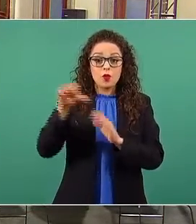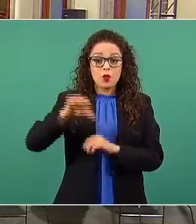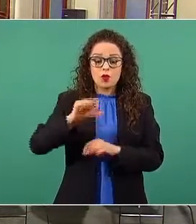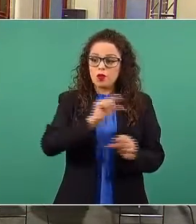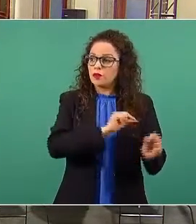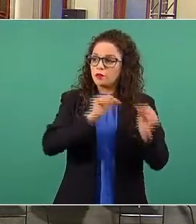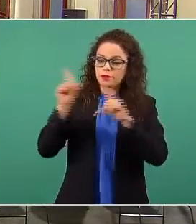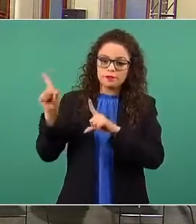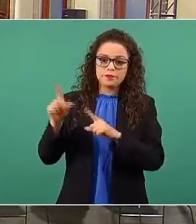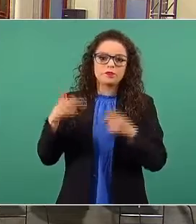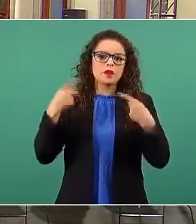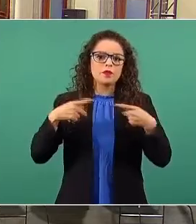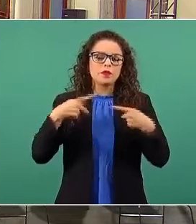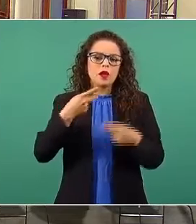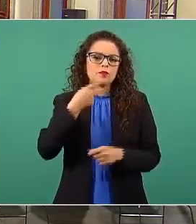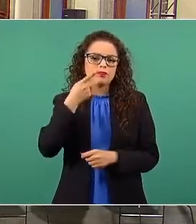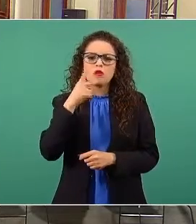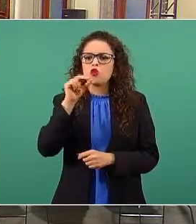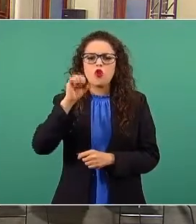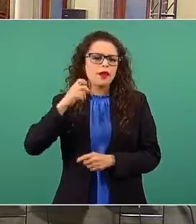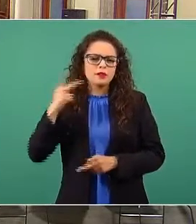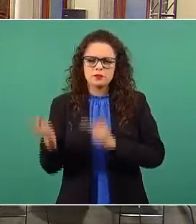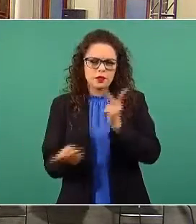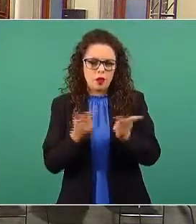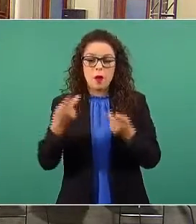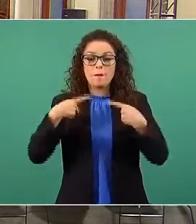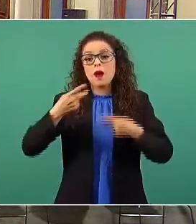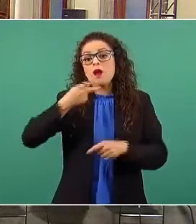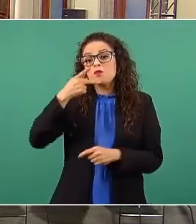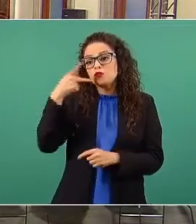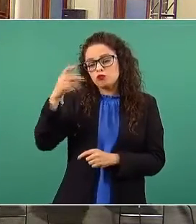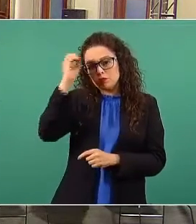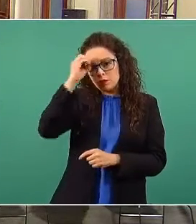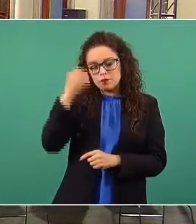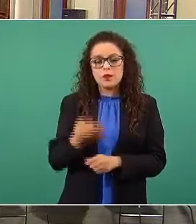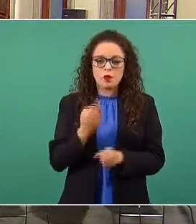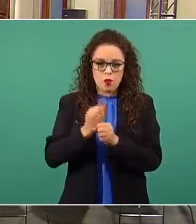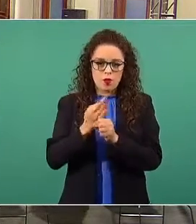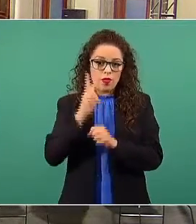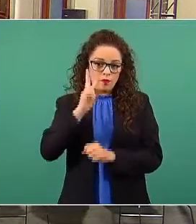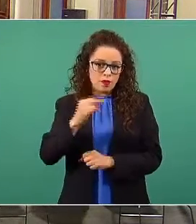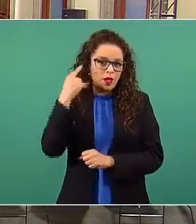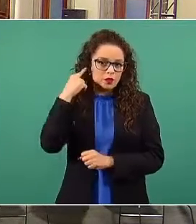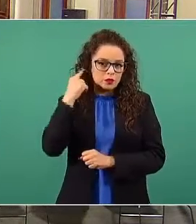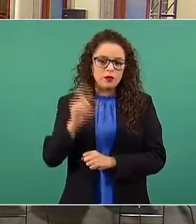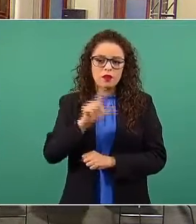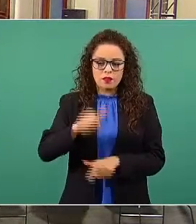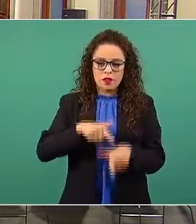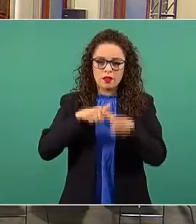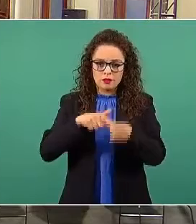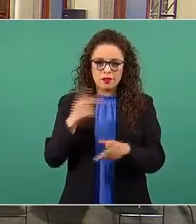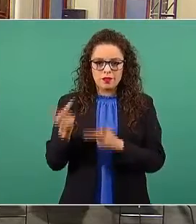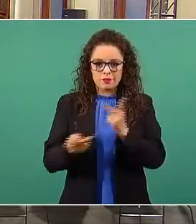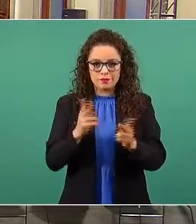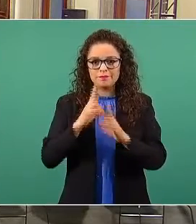videos testimoniales, estos no son de preguntas, vamos a escucharlos, vamos a verlos y enseguida continuamos con la ronda de... Por